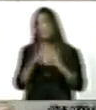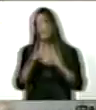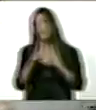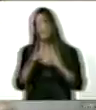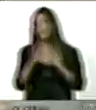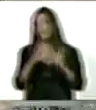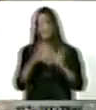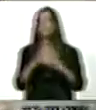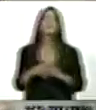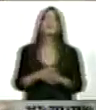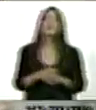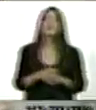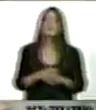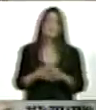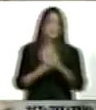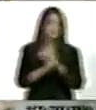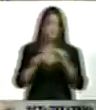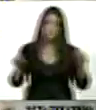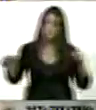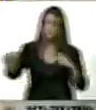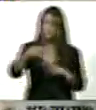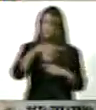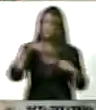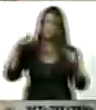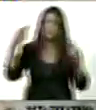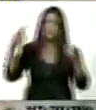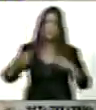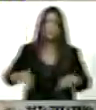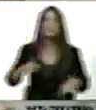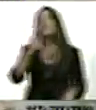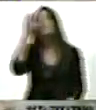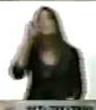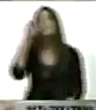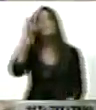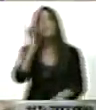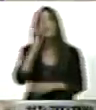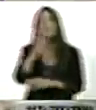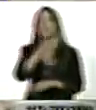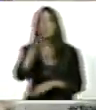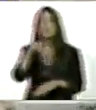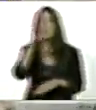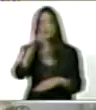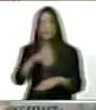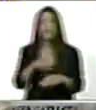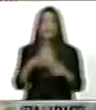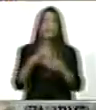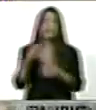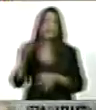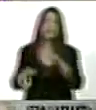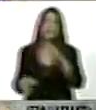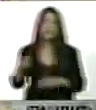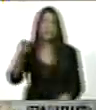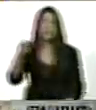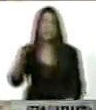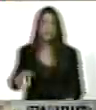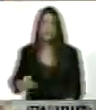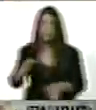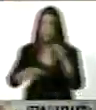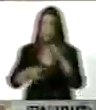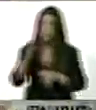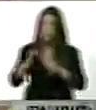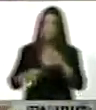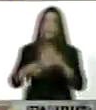del 2012. No se pudieron poner de acuerdo los diputados de la Asamblea Nacional y el Tribunal Supremo de Justicia en Sala